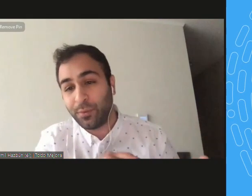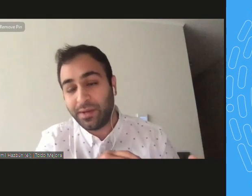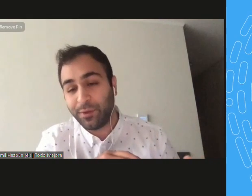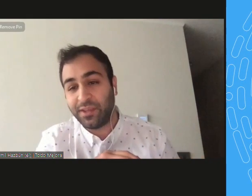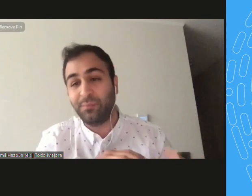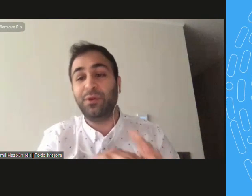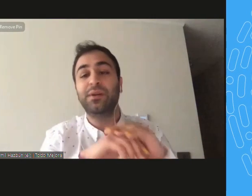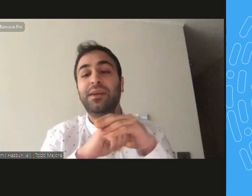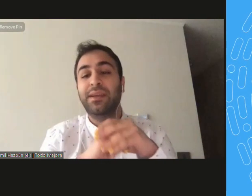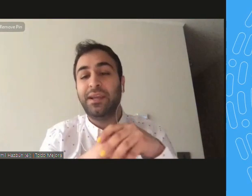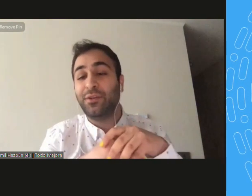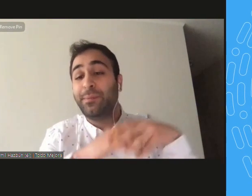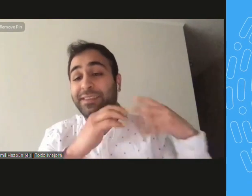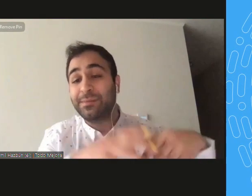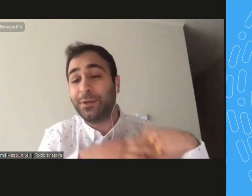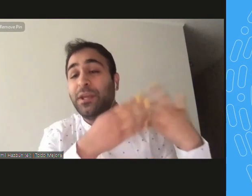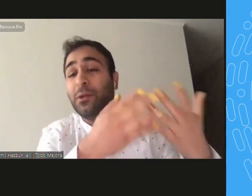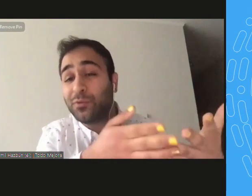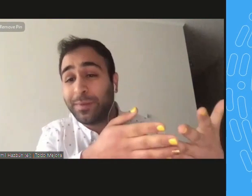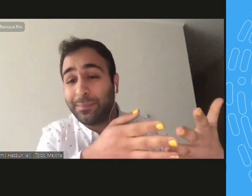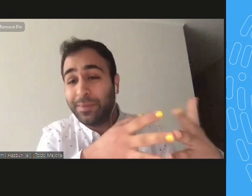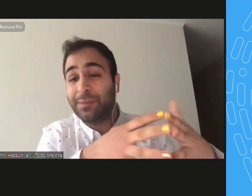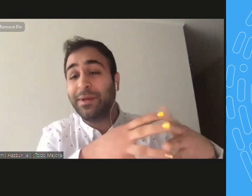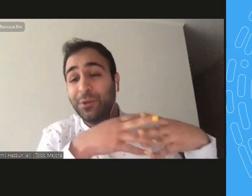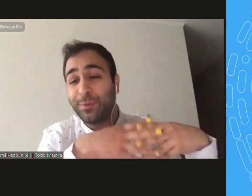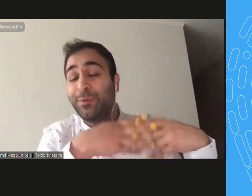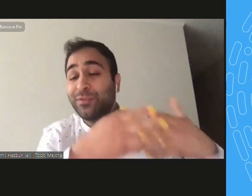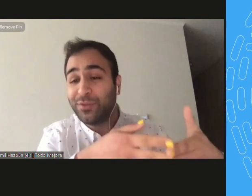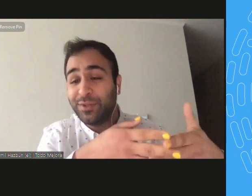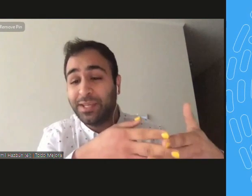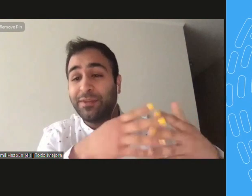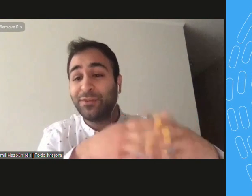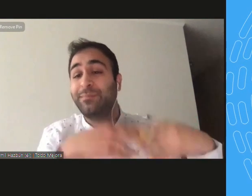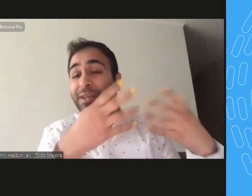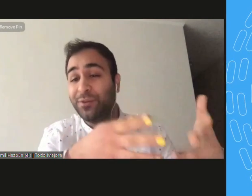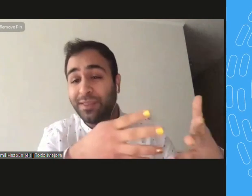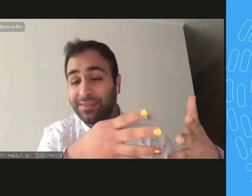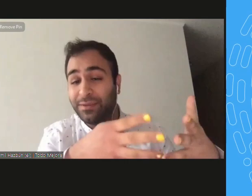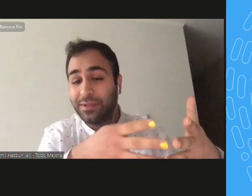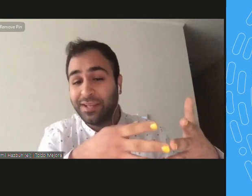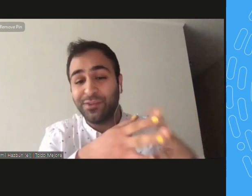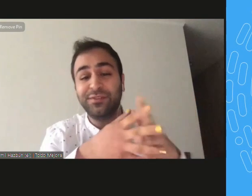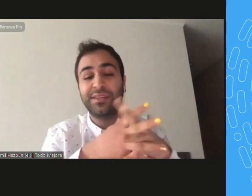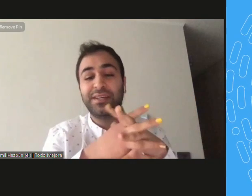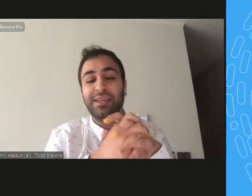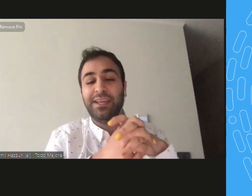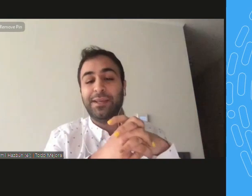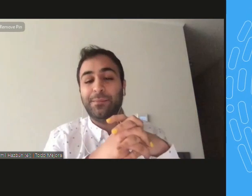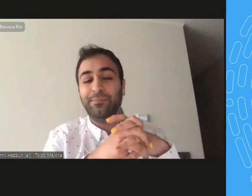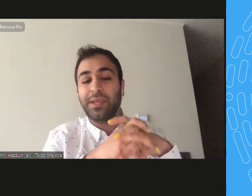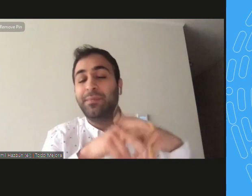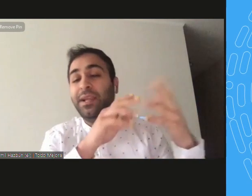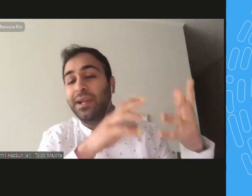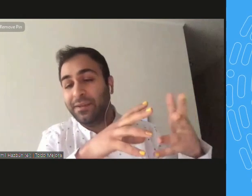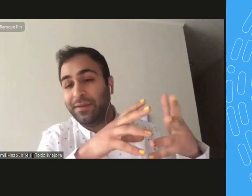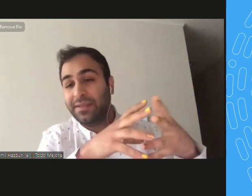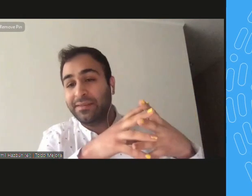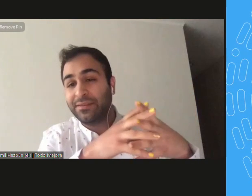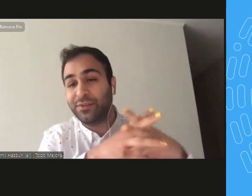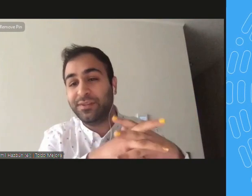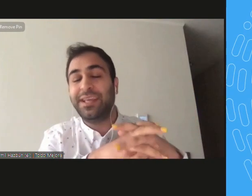Austria y Noruega, por ejemplo, en donde participaron incluso en mayor proporción que personas mayores de 50 años.